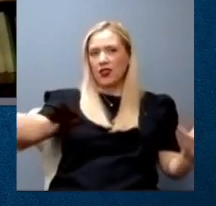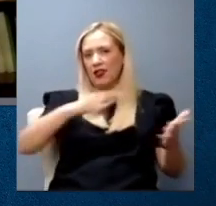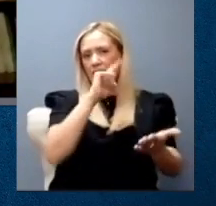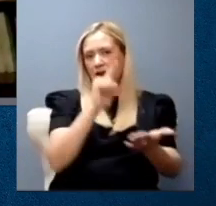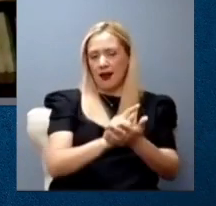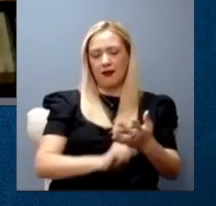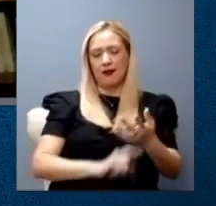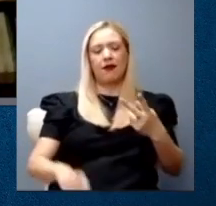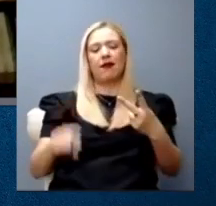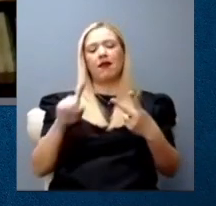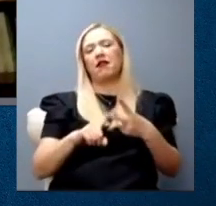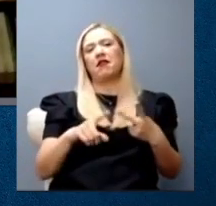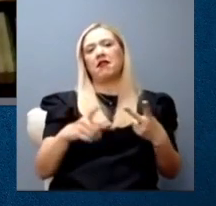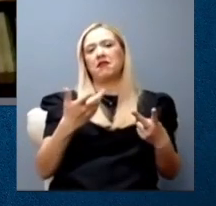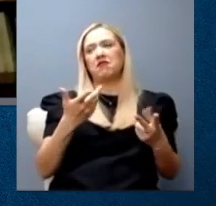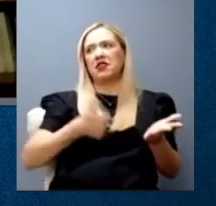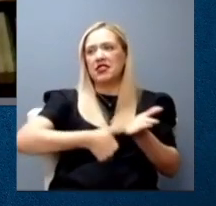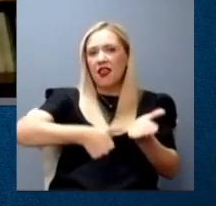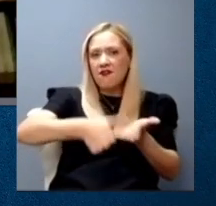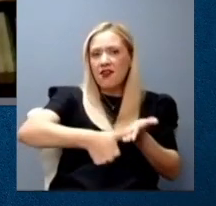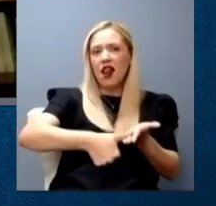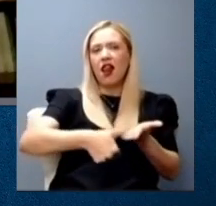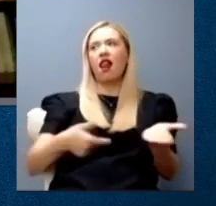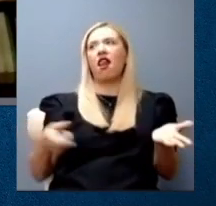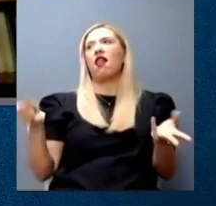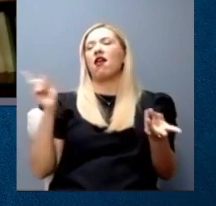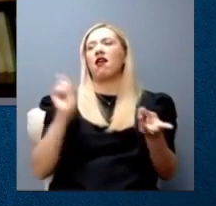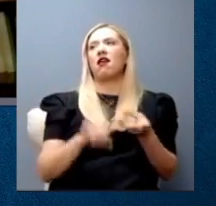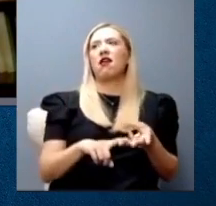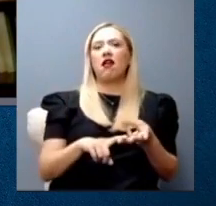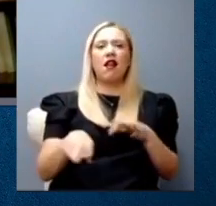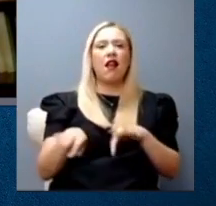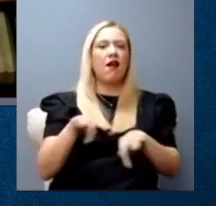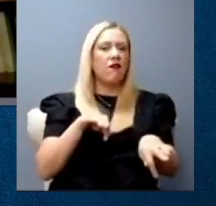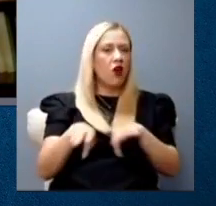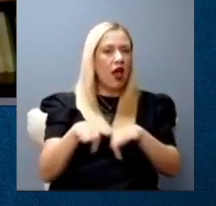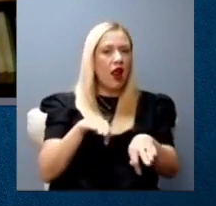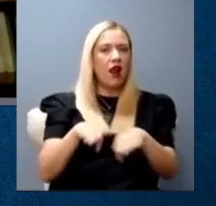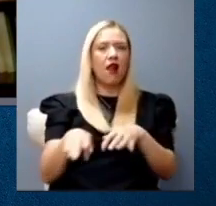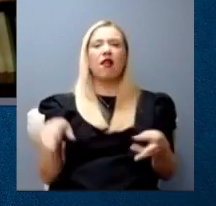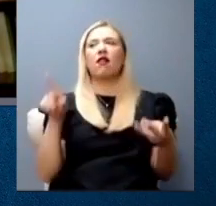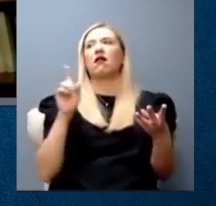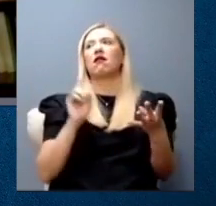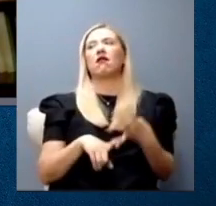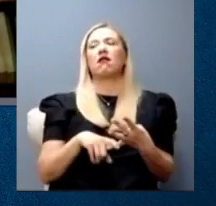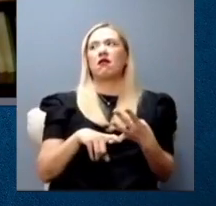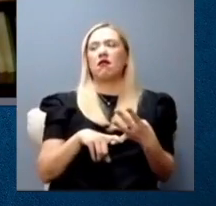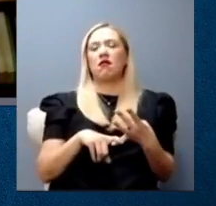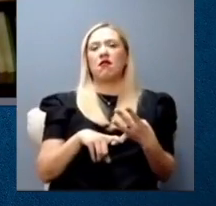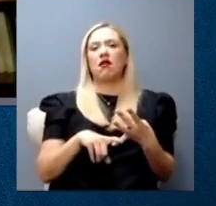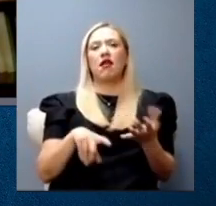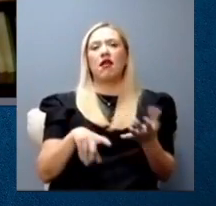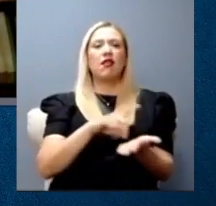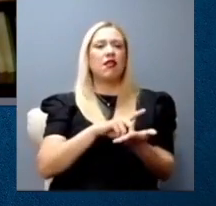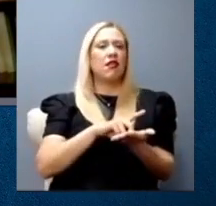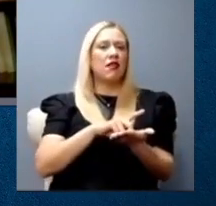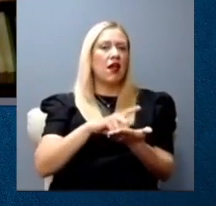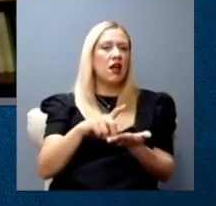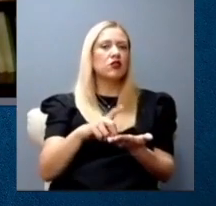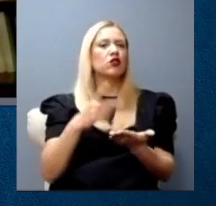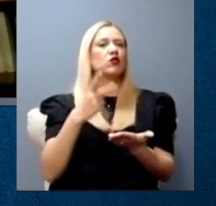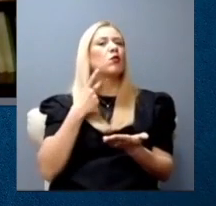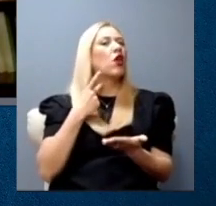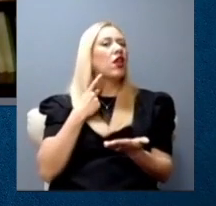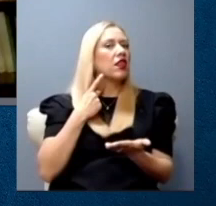en materias civil, en materia laboral, en materia de derechos